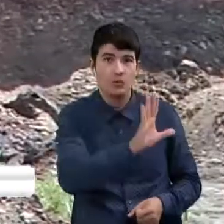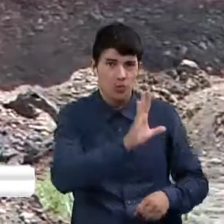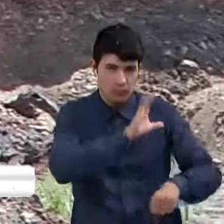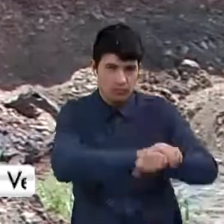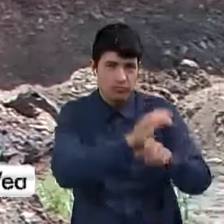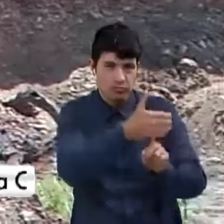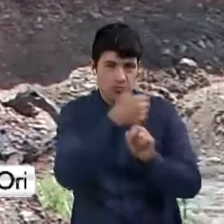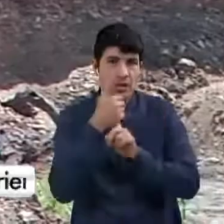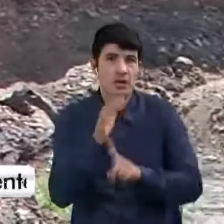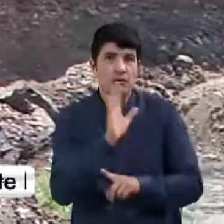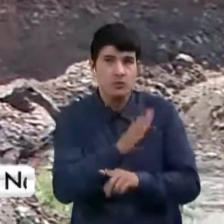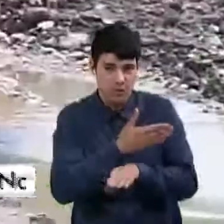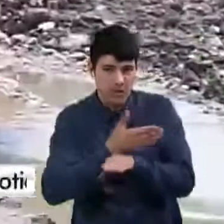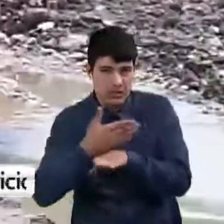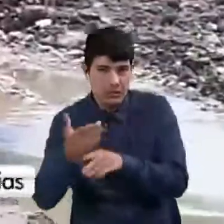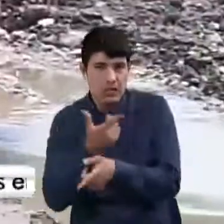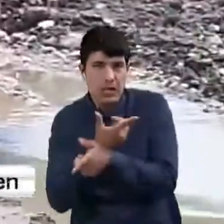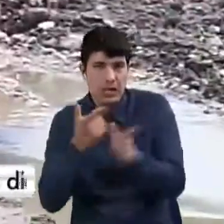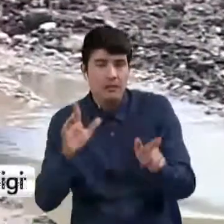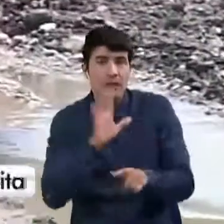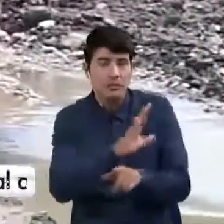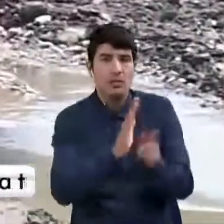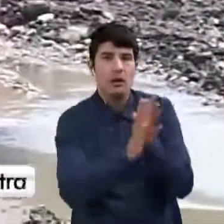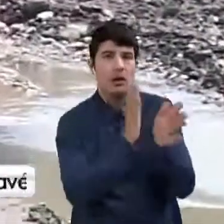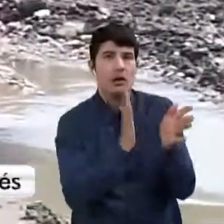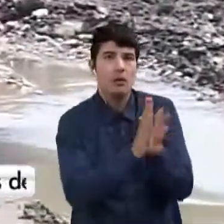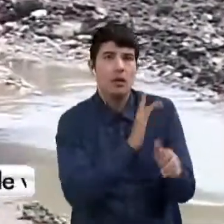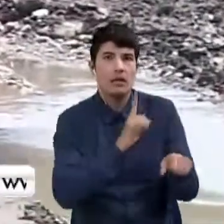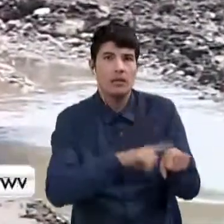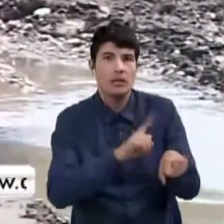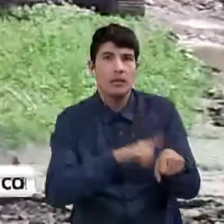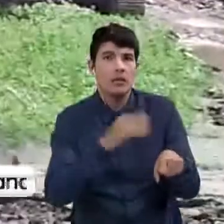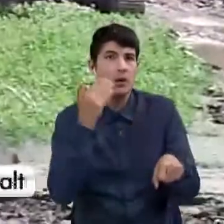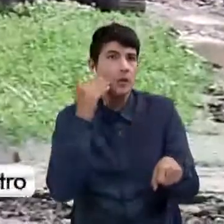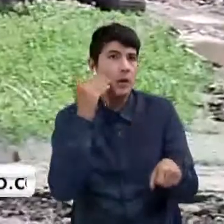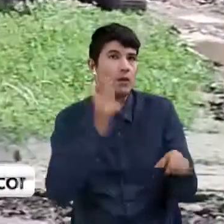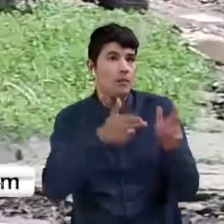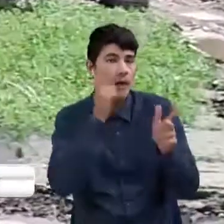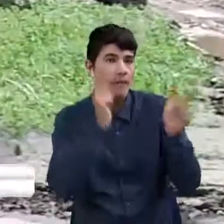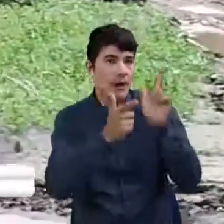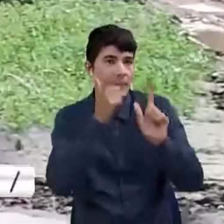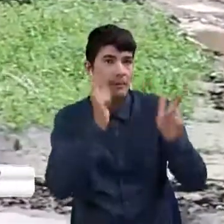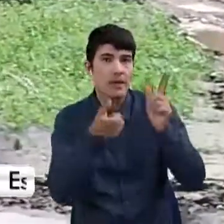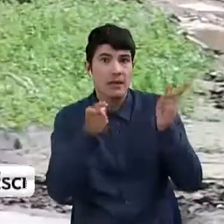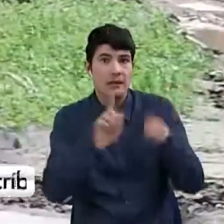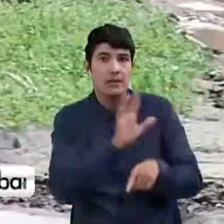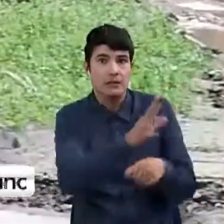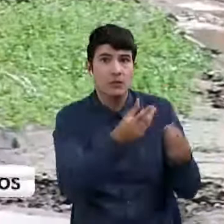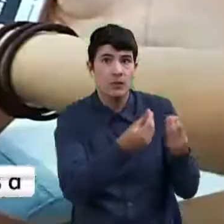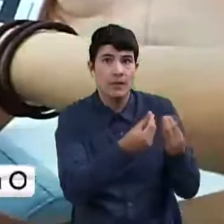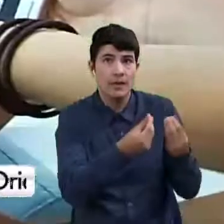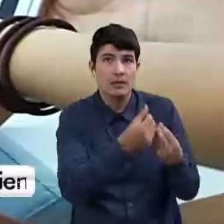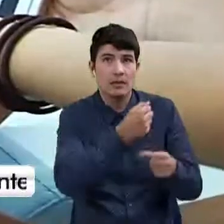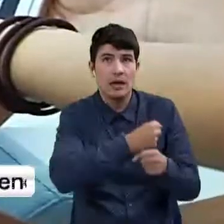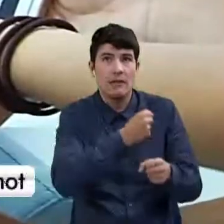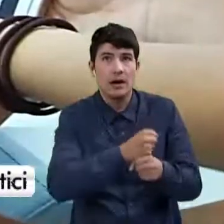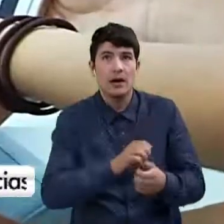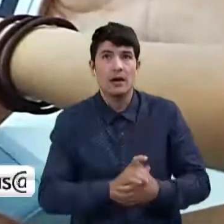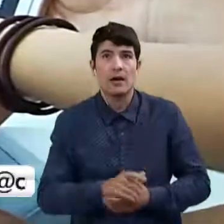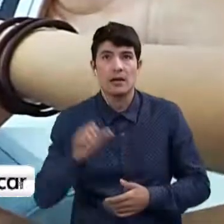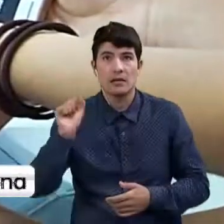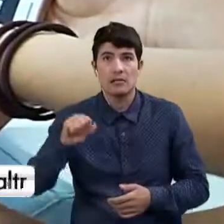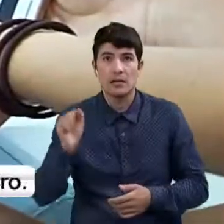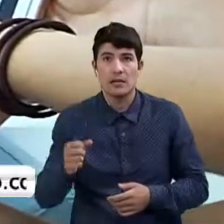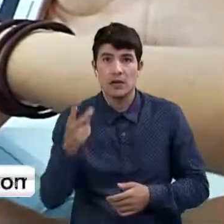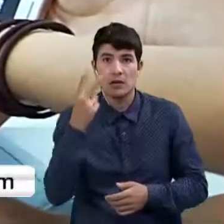quien fue liberado relata todos los momentos cuando le dispararon contra él y su compañero de trabajo fusil le